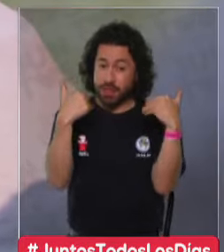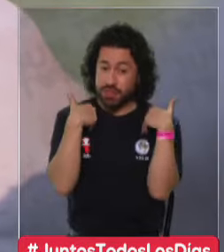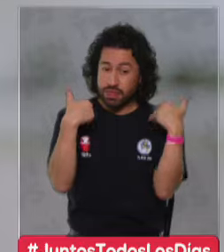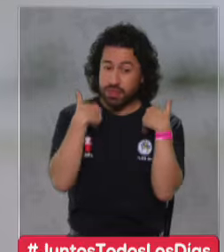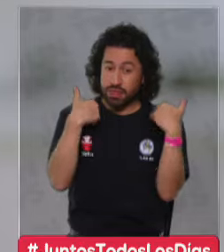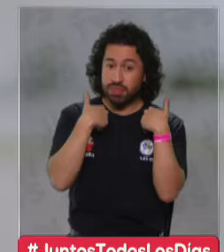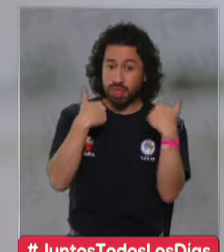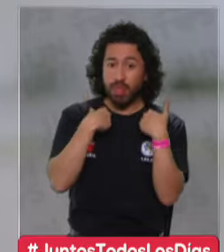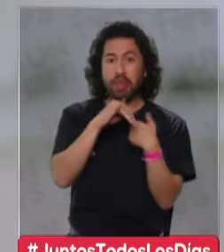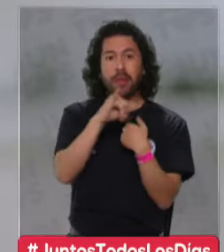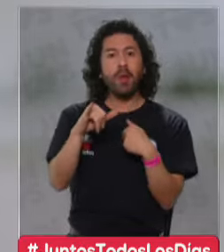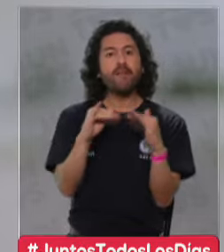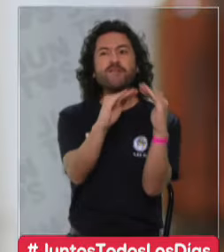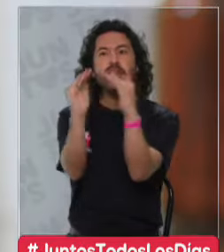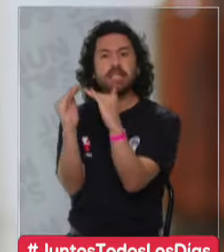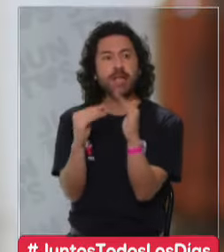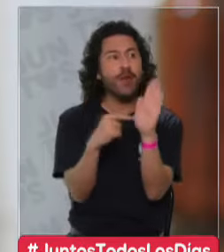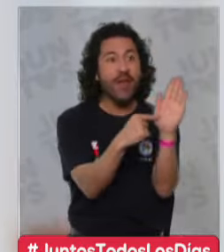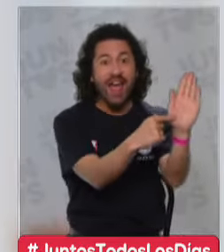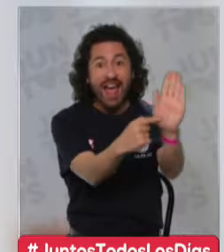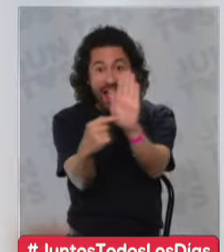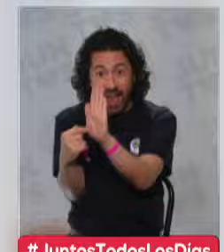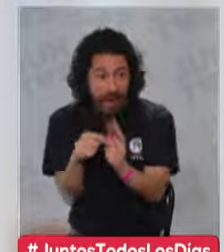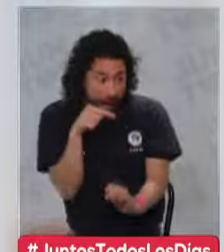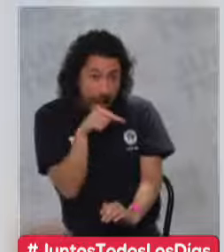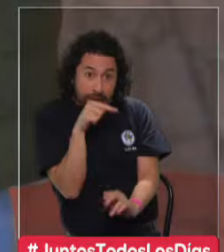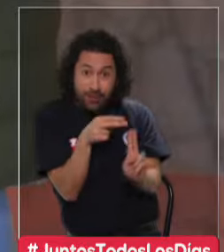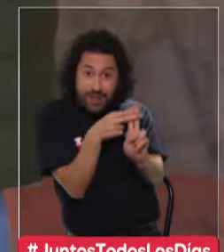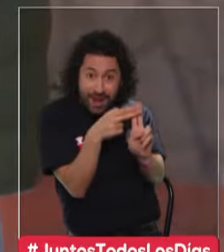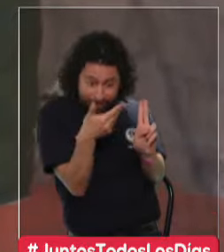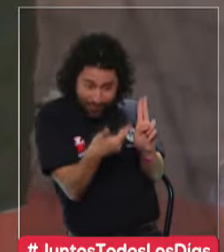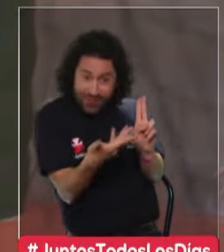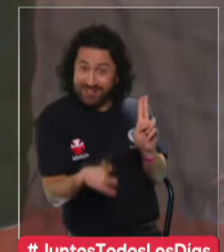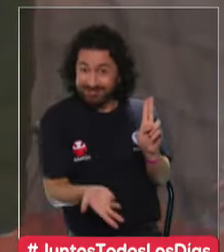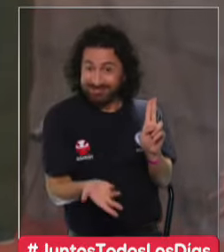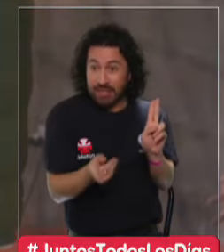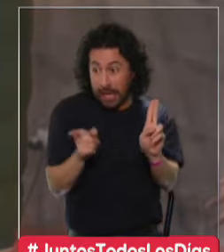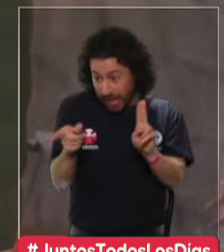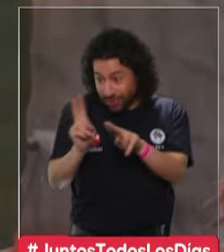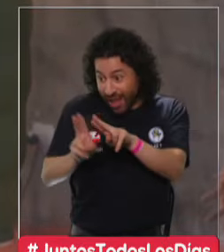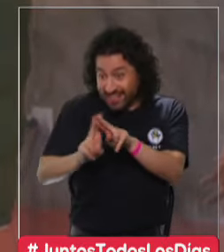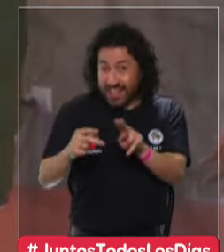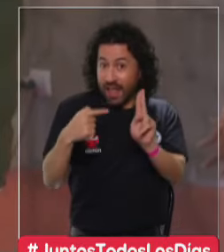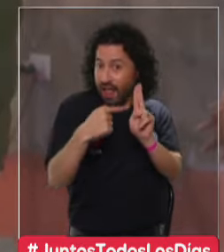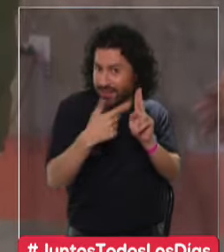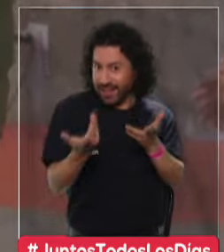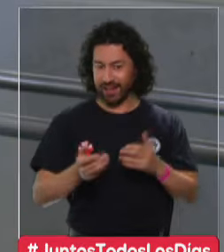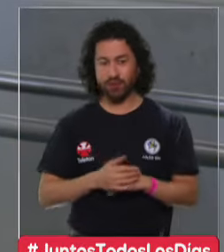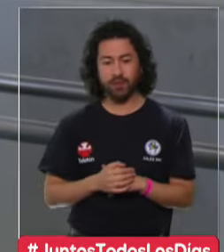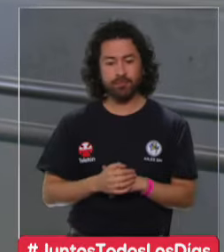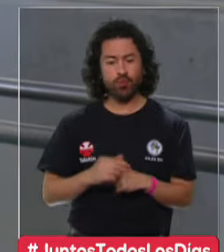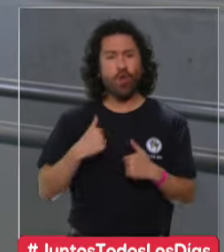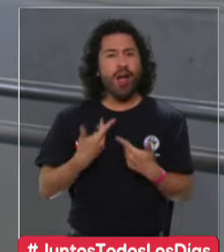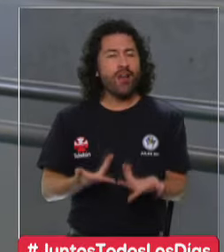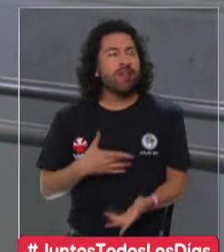después. Esto es Teletón. Esto es lo que hace Teletón. Yo hoy día me